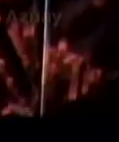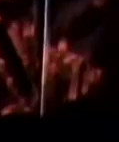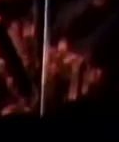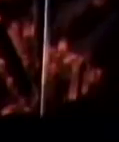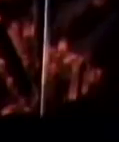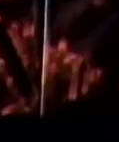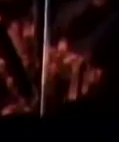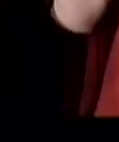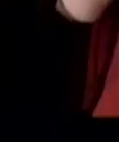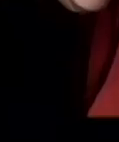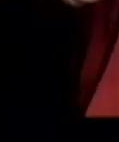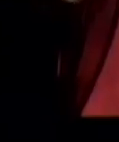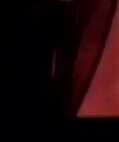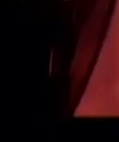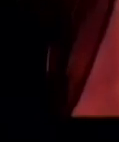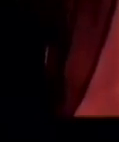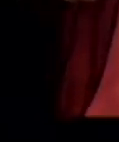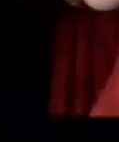asistir.